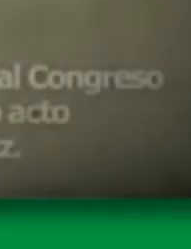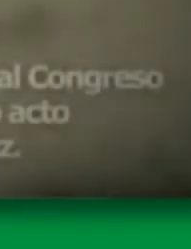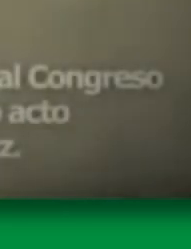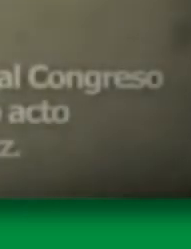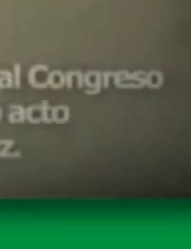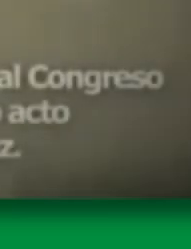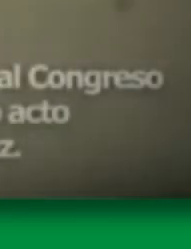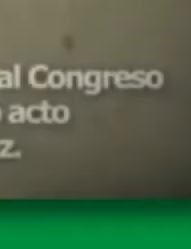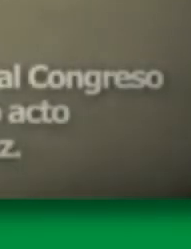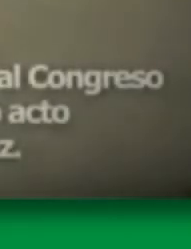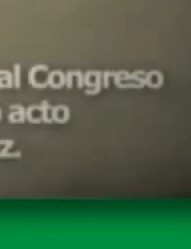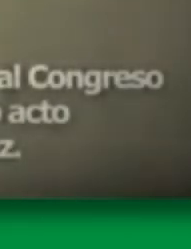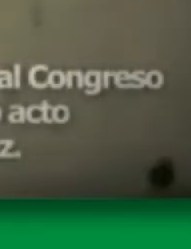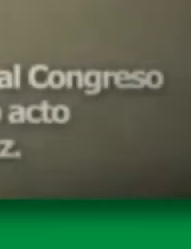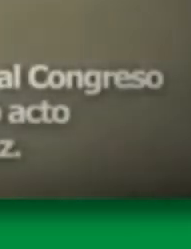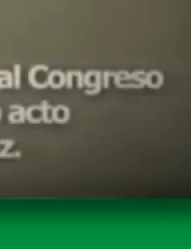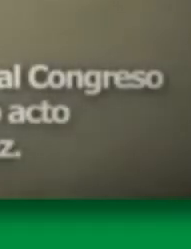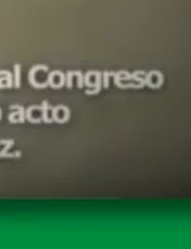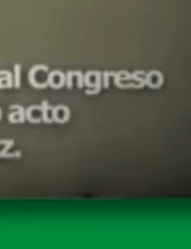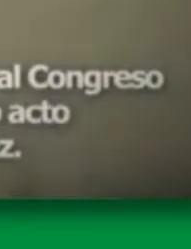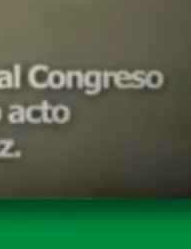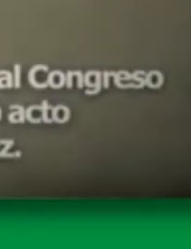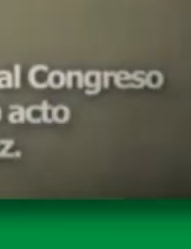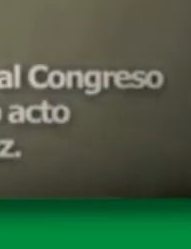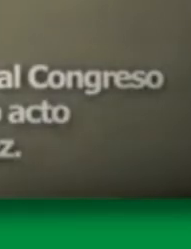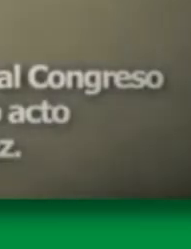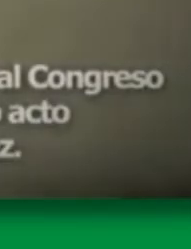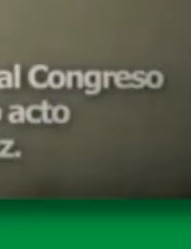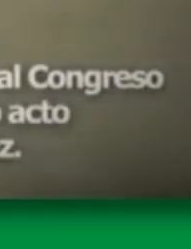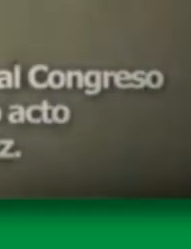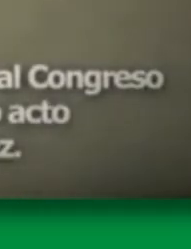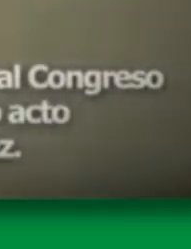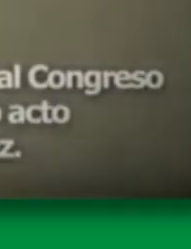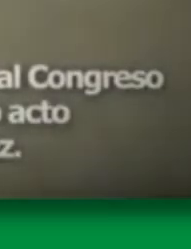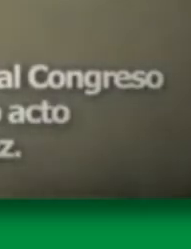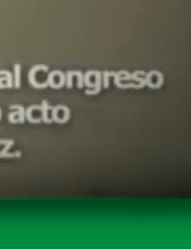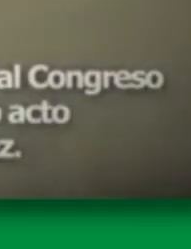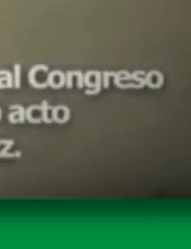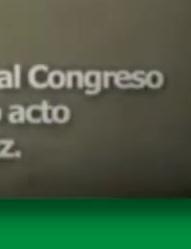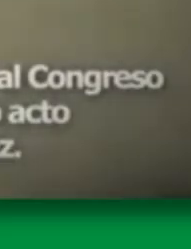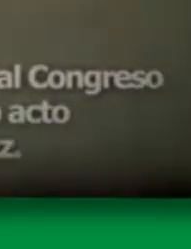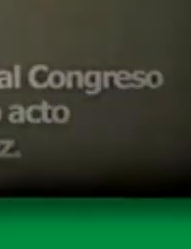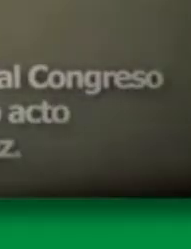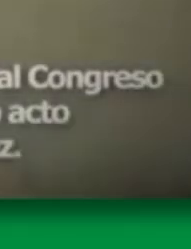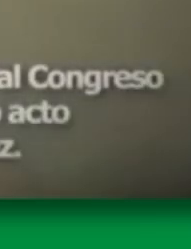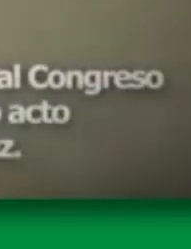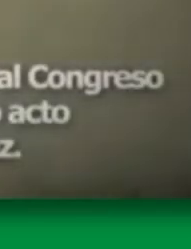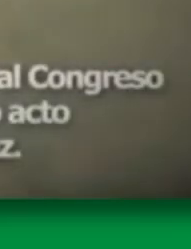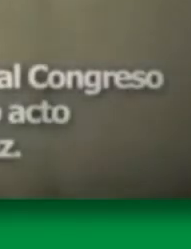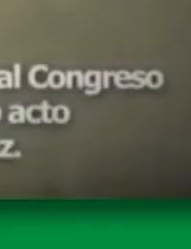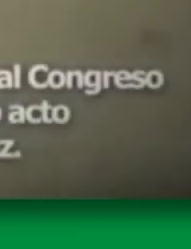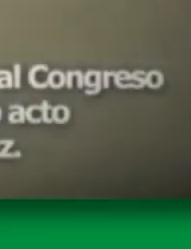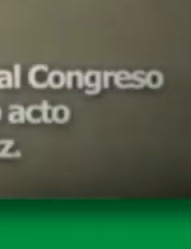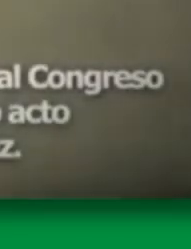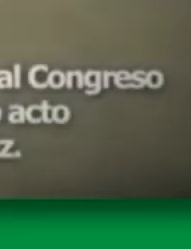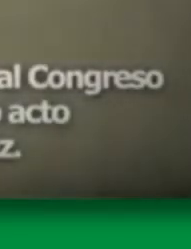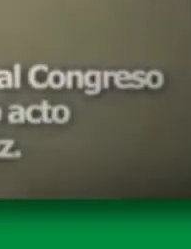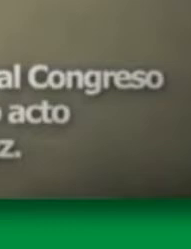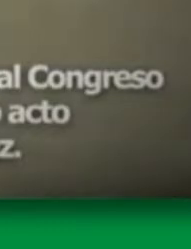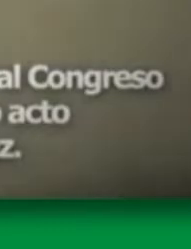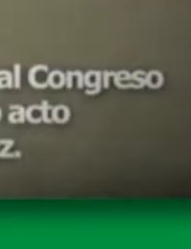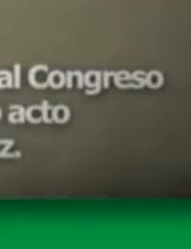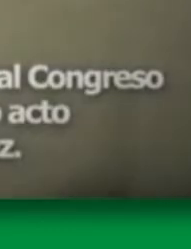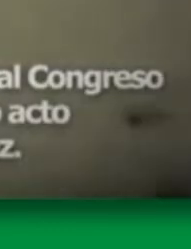Es electo senador por el estado Apure, pero Gallegos decide no concurrir al Congreso y renuncia desde Nueva York.